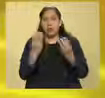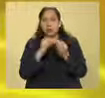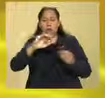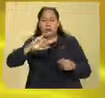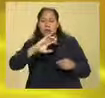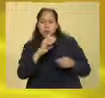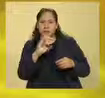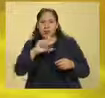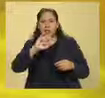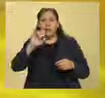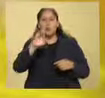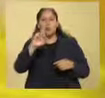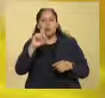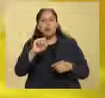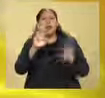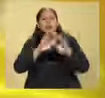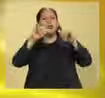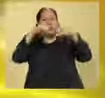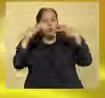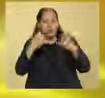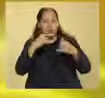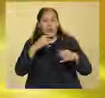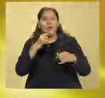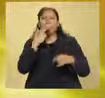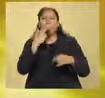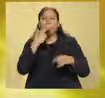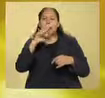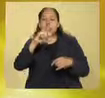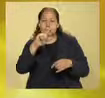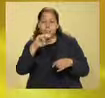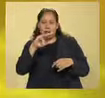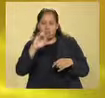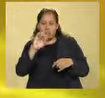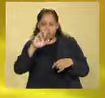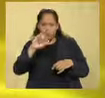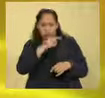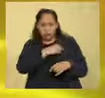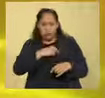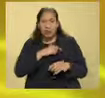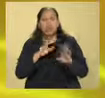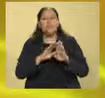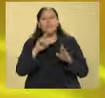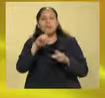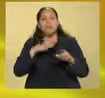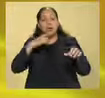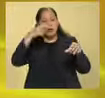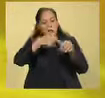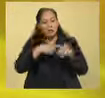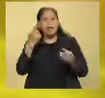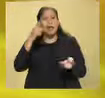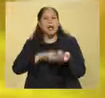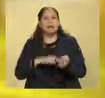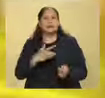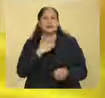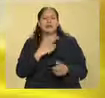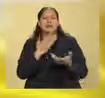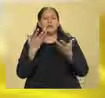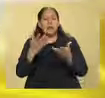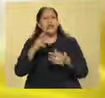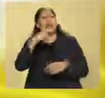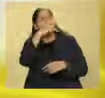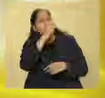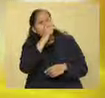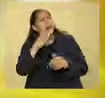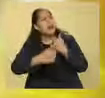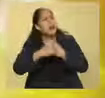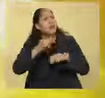de la copa marlboro de los tractocamiones dulces categorías y pues bueno traía la gasolina en la sangre porque le gustan las carreras